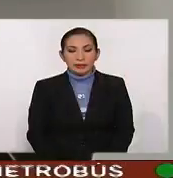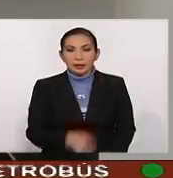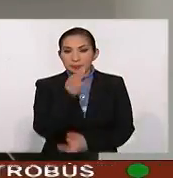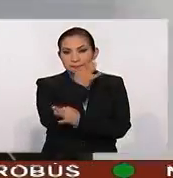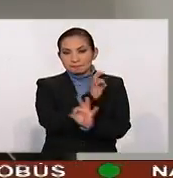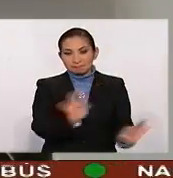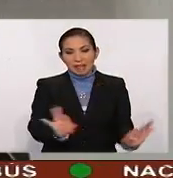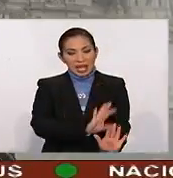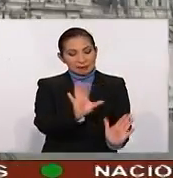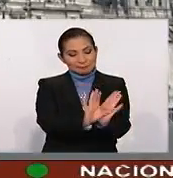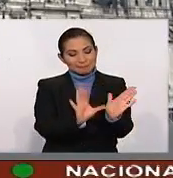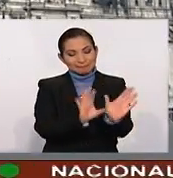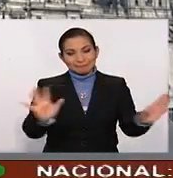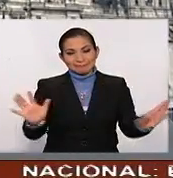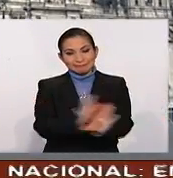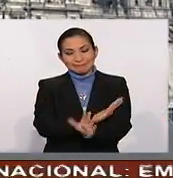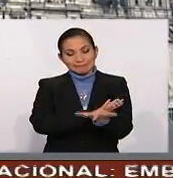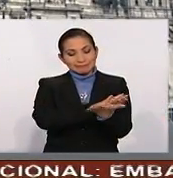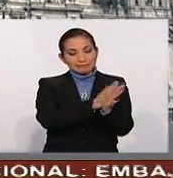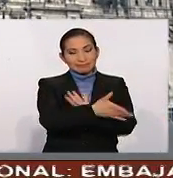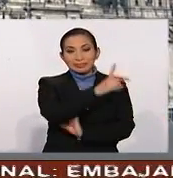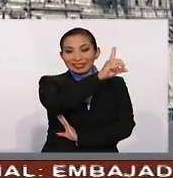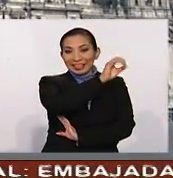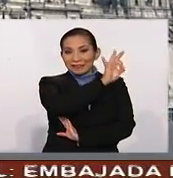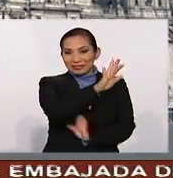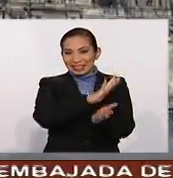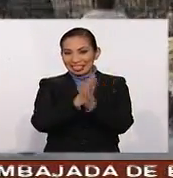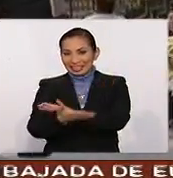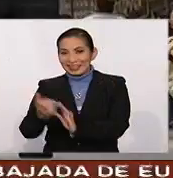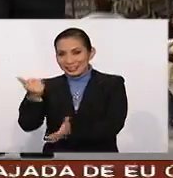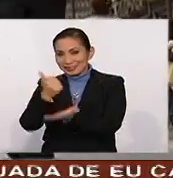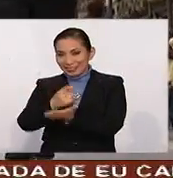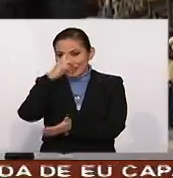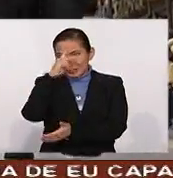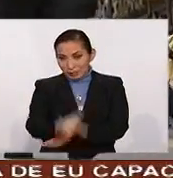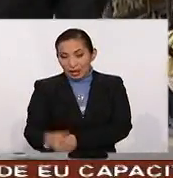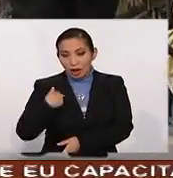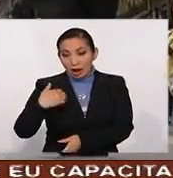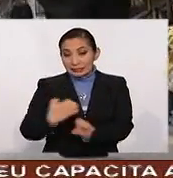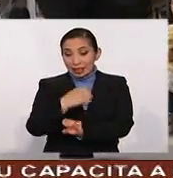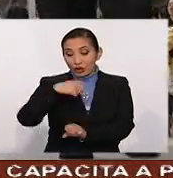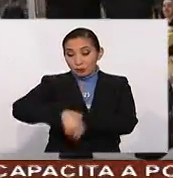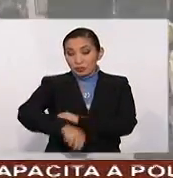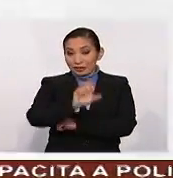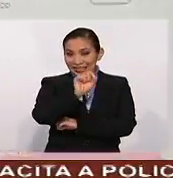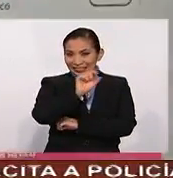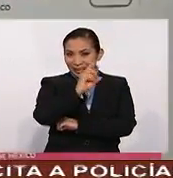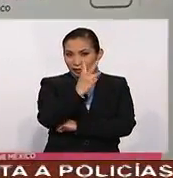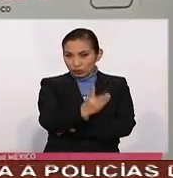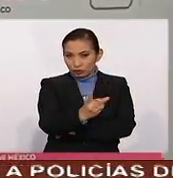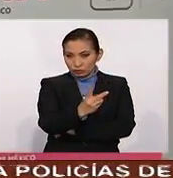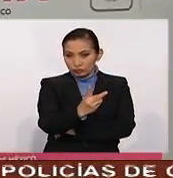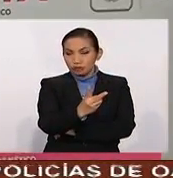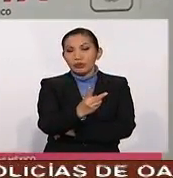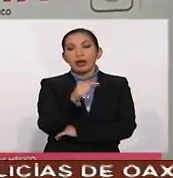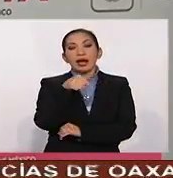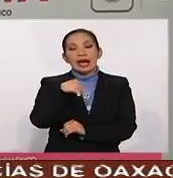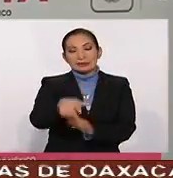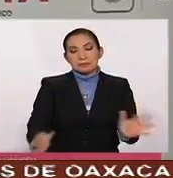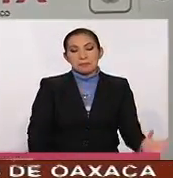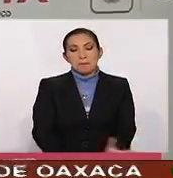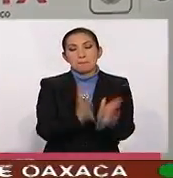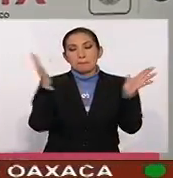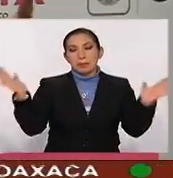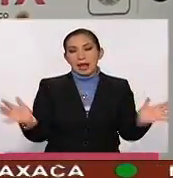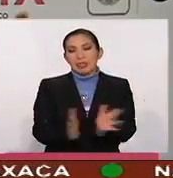Declaran constitucional la reforma que convierte al Distrito Federal en la Ciudad de México. Será el Estado 32. Dar la